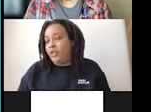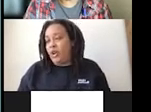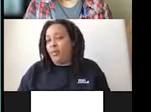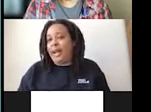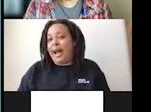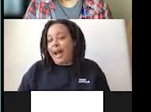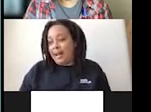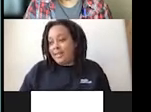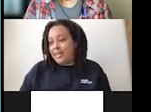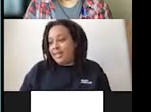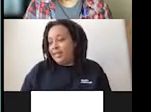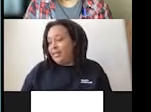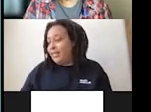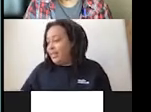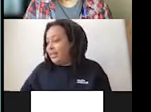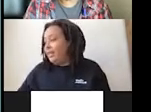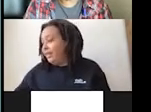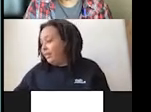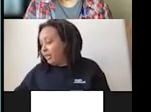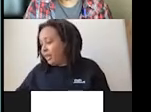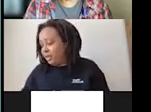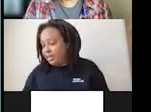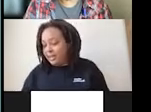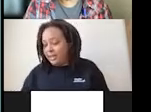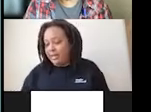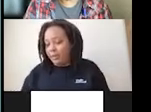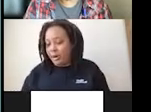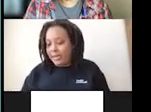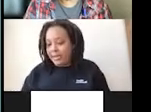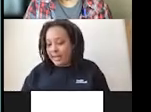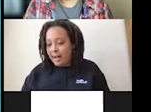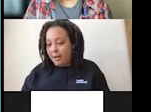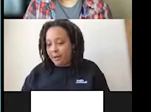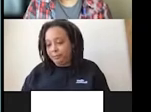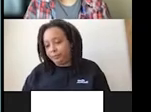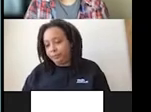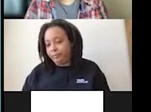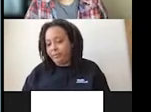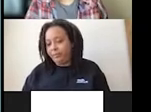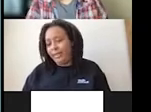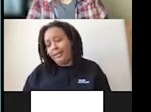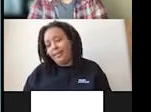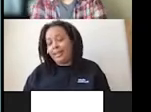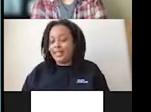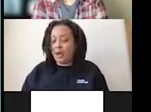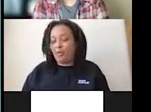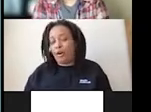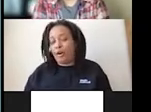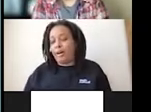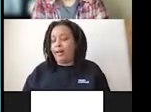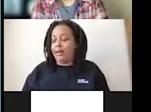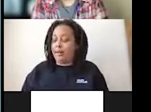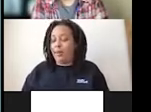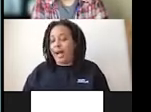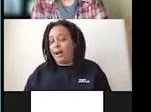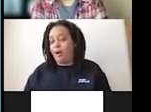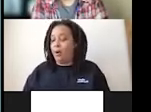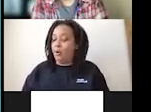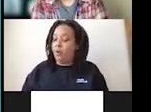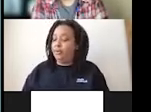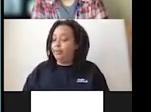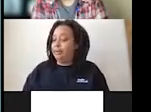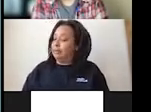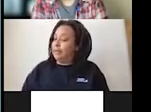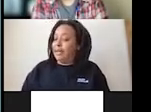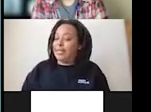sangre a tu comunidad a tu gente con qué tipo de desinformación se enfrentan predominantemente hay